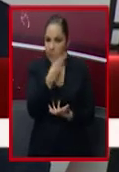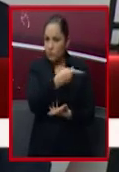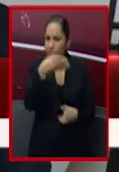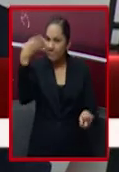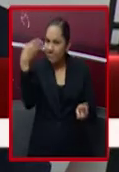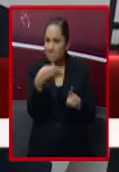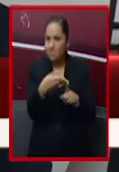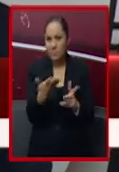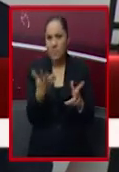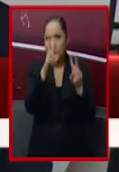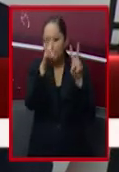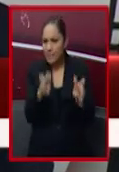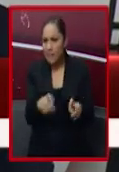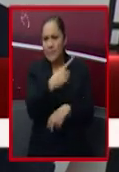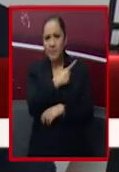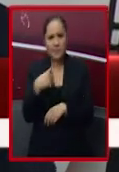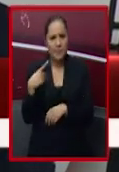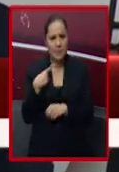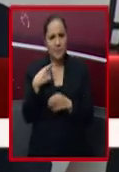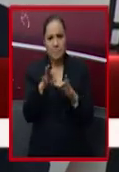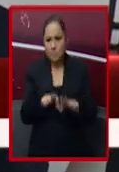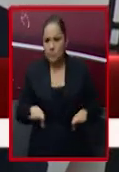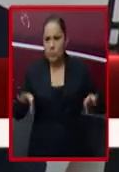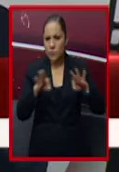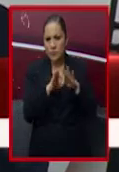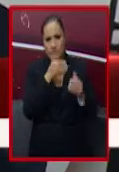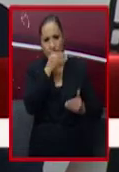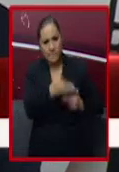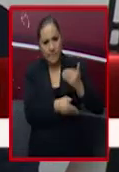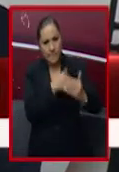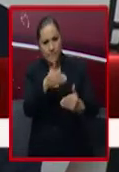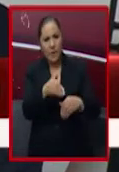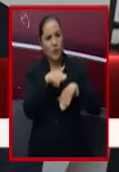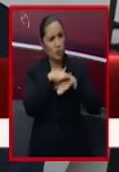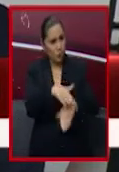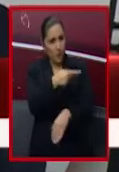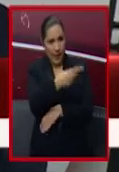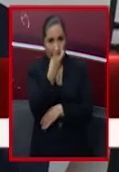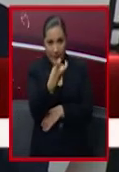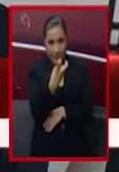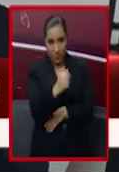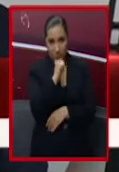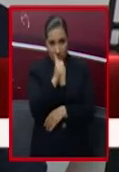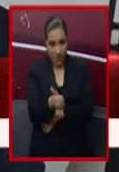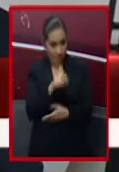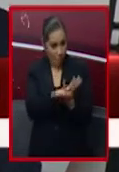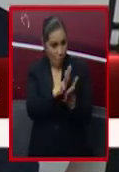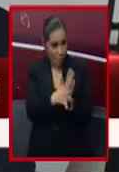es justamente la corrupción, es el origen de la mayoría de los males que hoy tiene México.